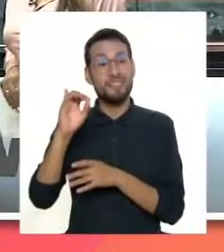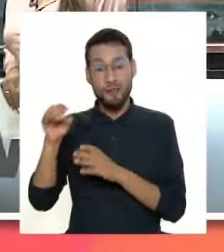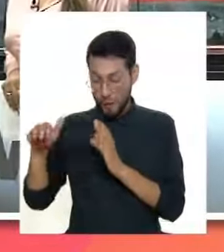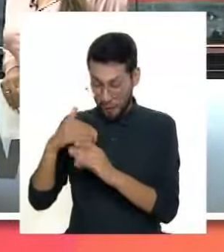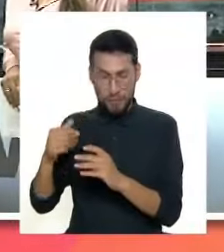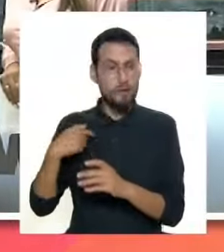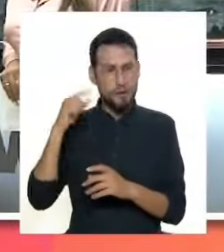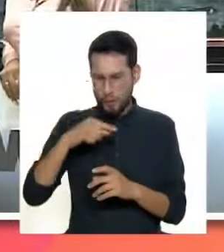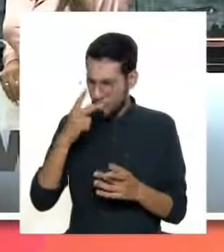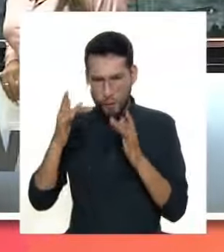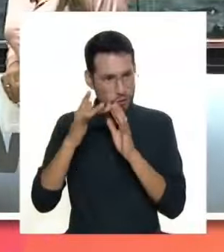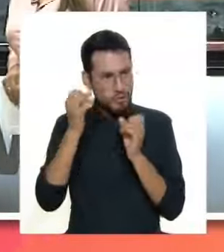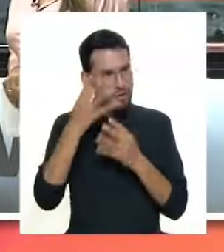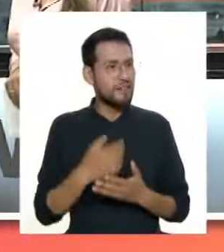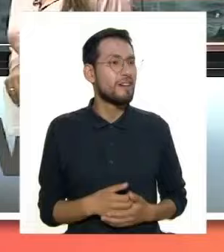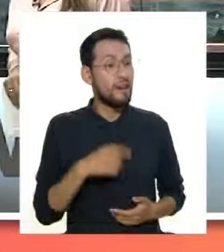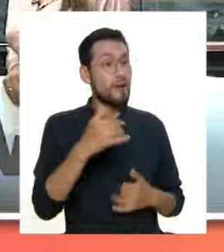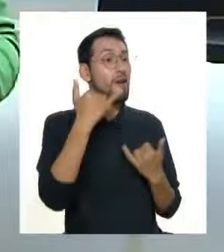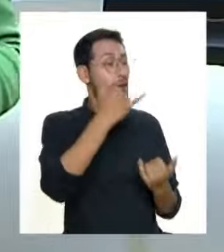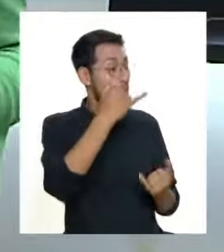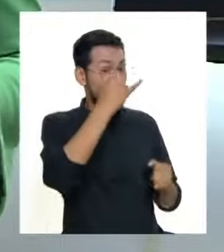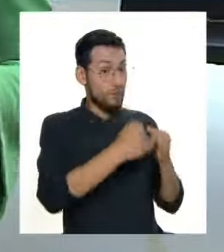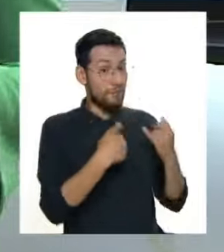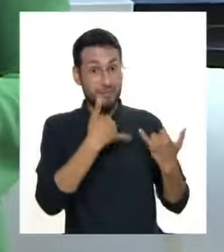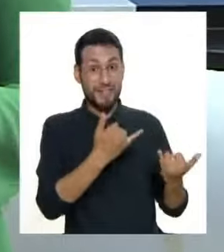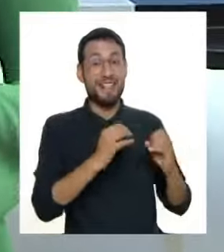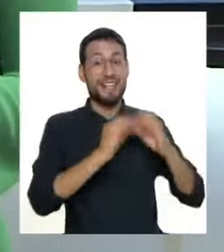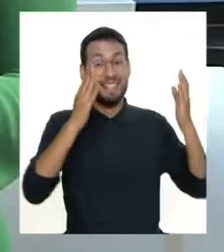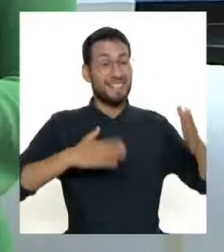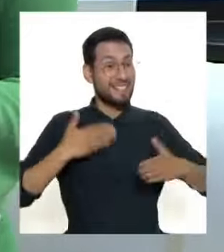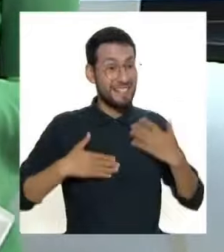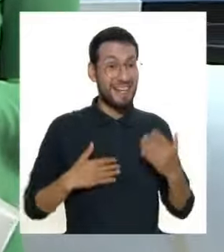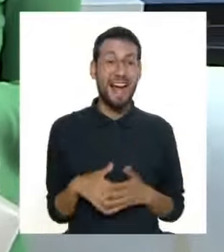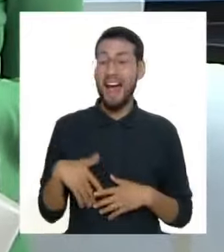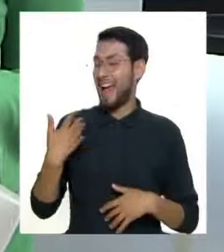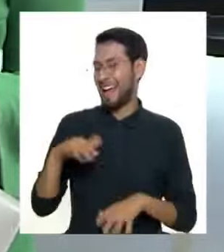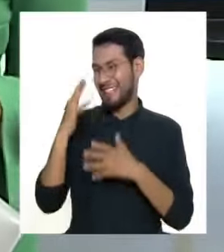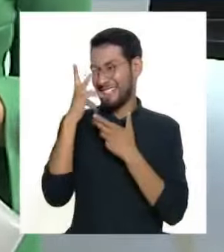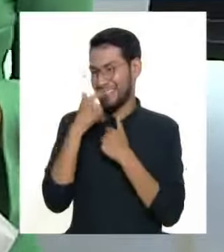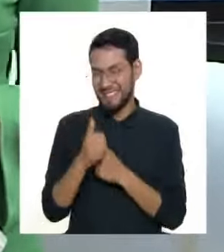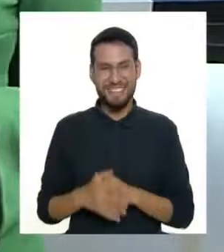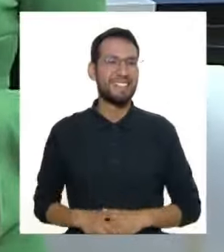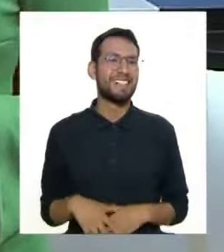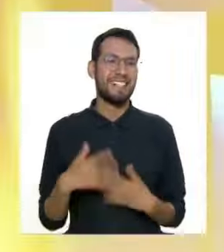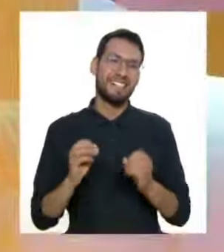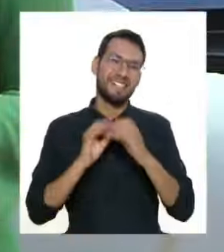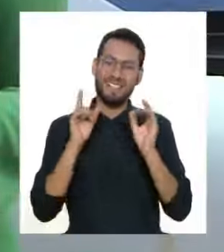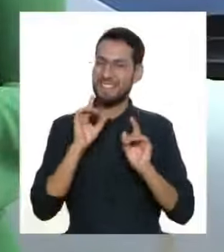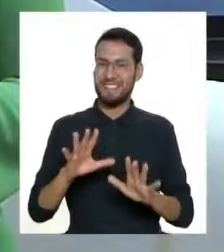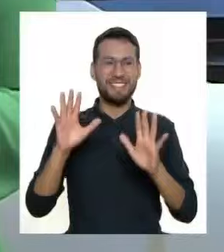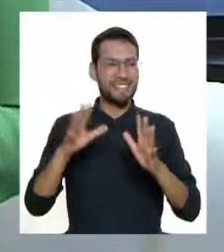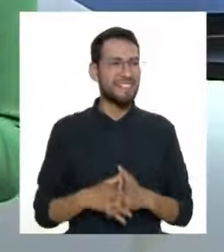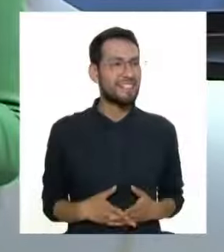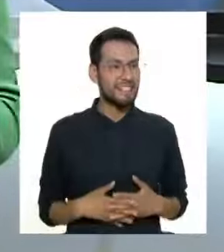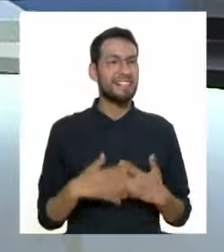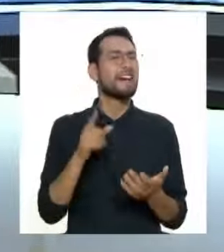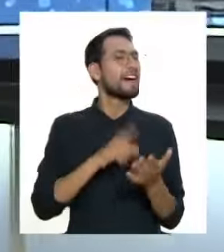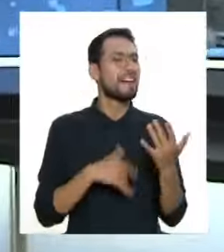que estar conectado también. El último minuto le cuento que es hoy el Día de la Felicidad. ¡Qué lindo! Un día maravilloso. ¿Qué la hace